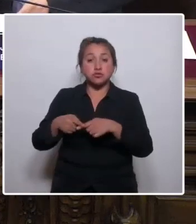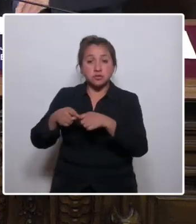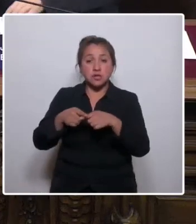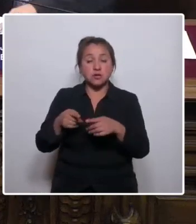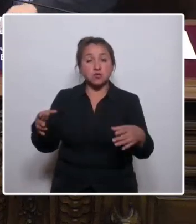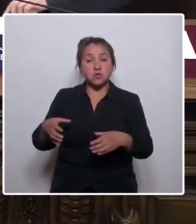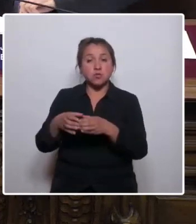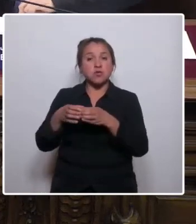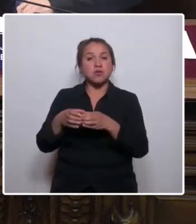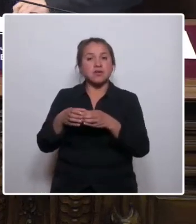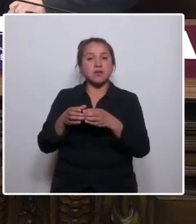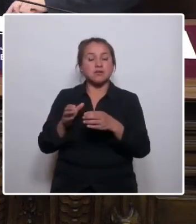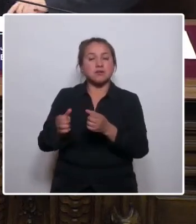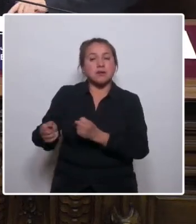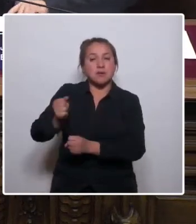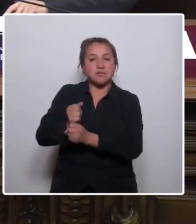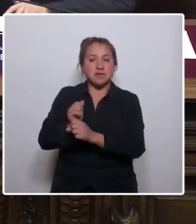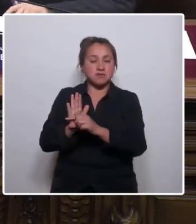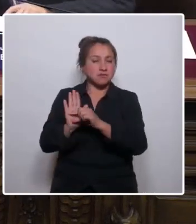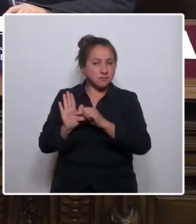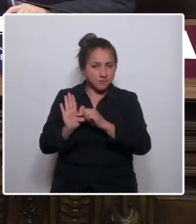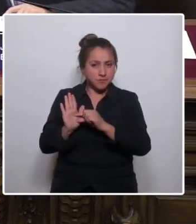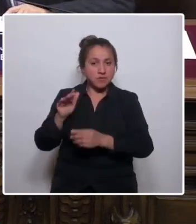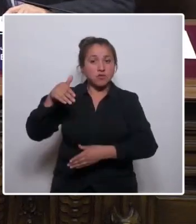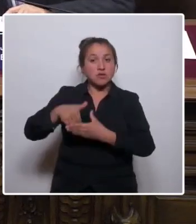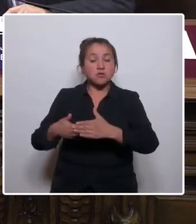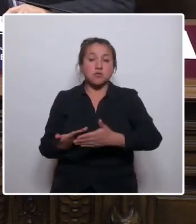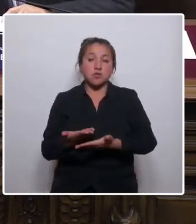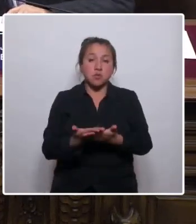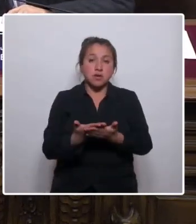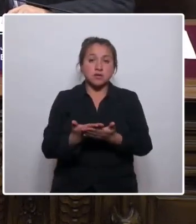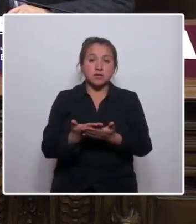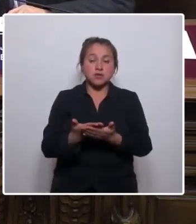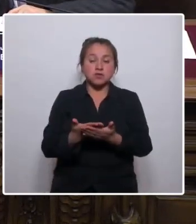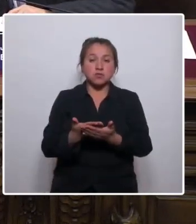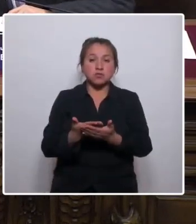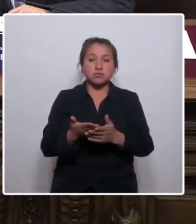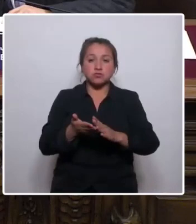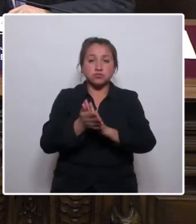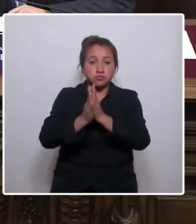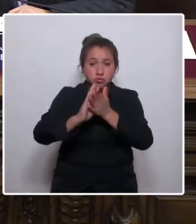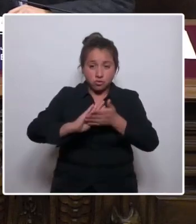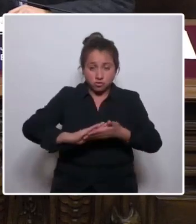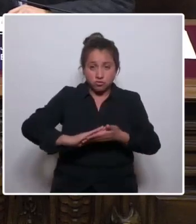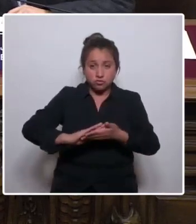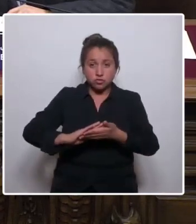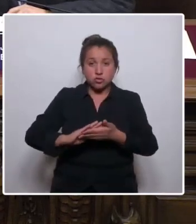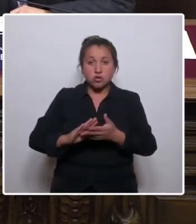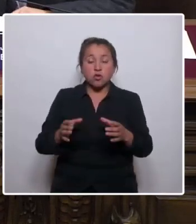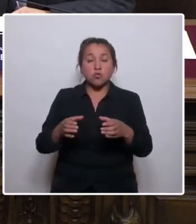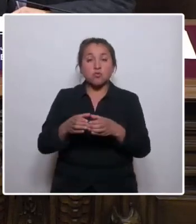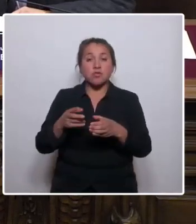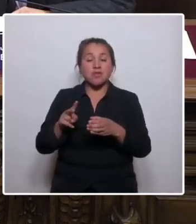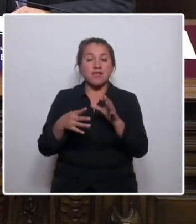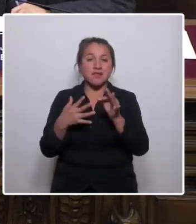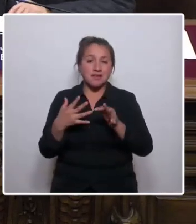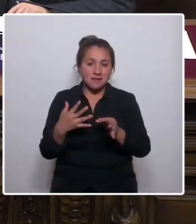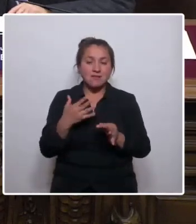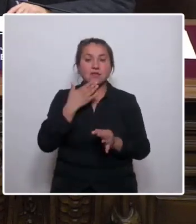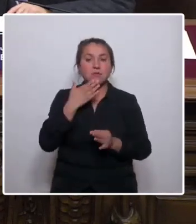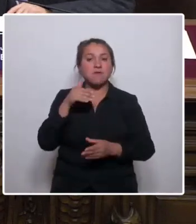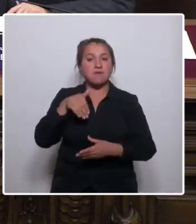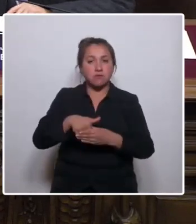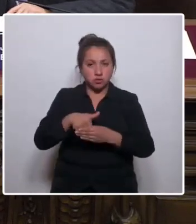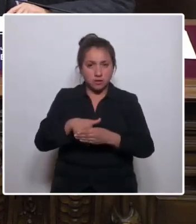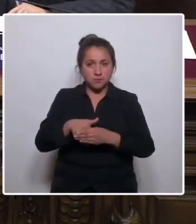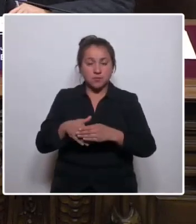de sustituir la votación de propuesta como un todo por votación conjunto de alternativas también se va a votar.